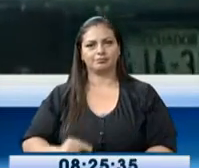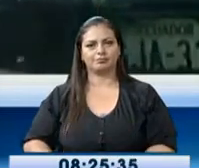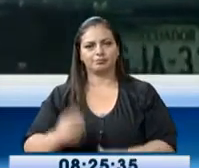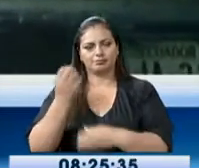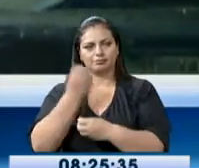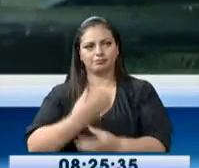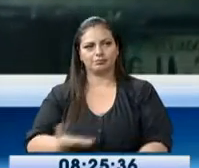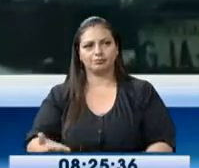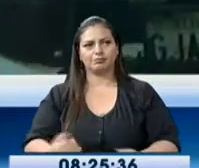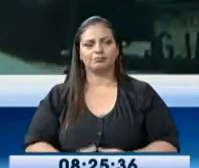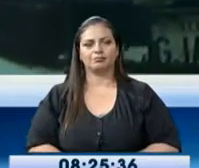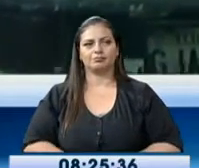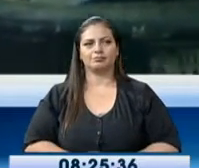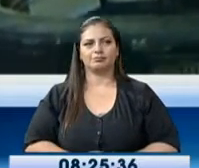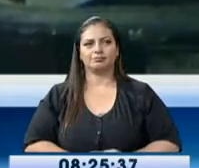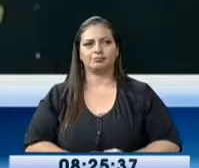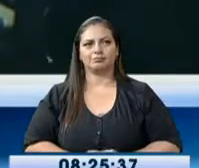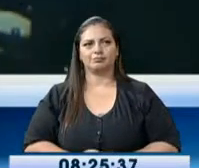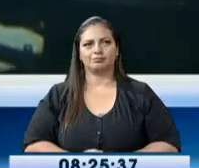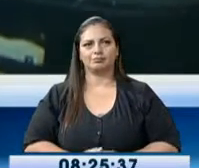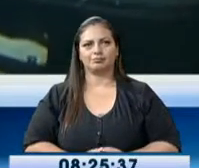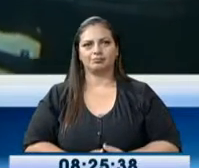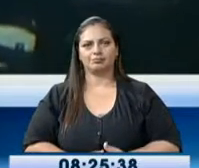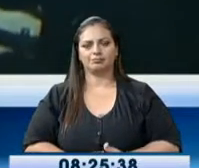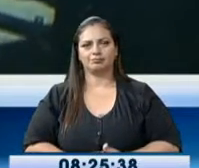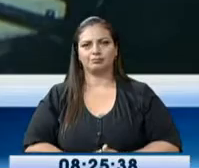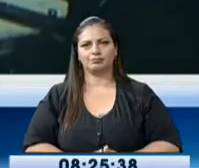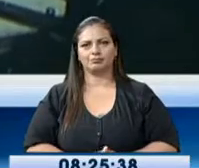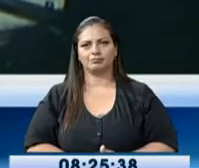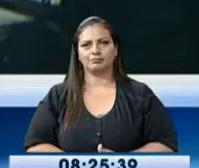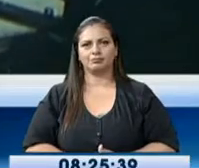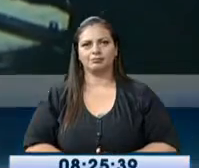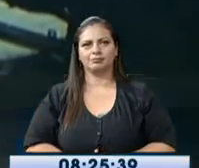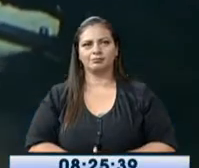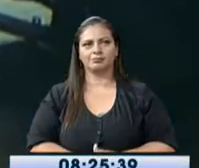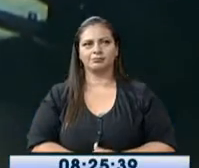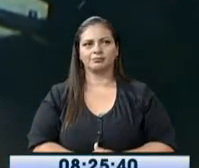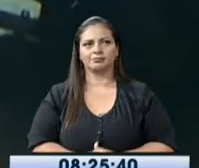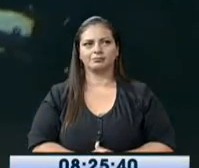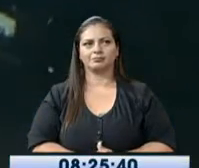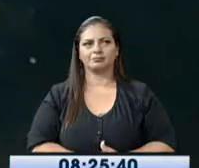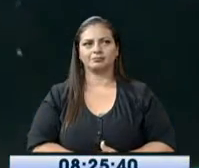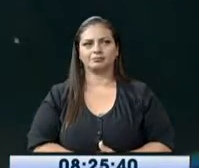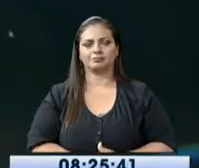Más adelante vamos a informarles más detalles de este accidente de tránsito.